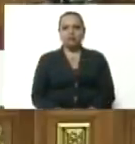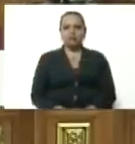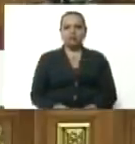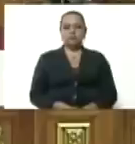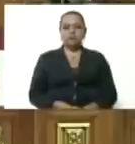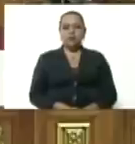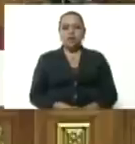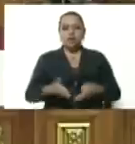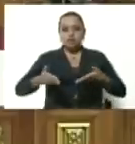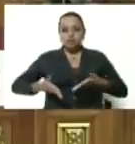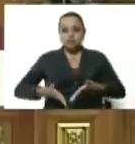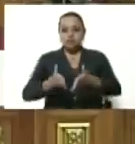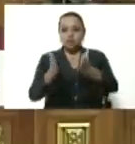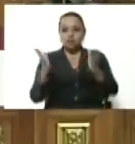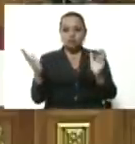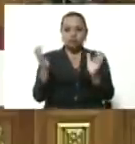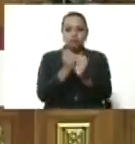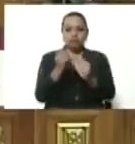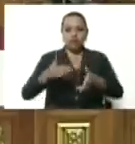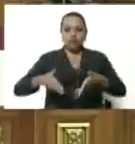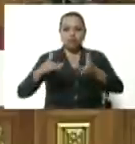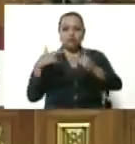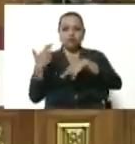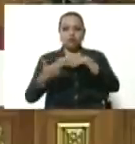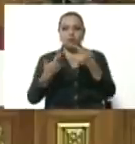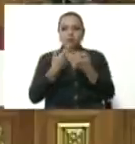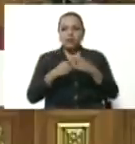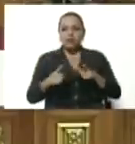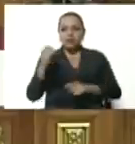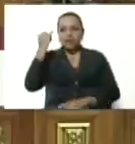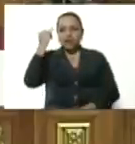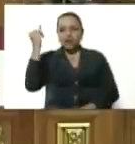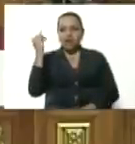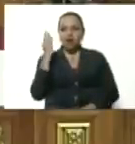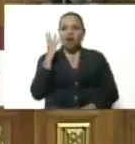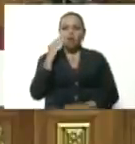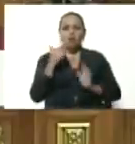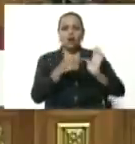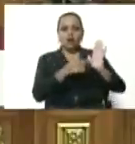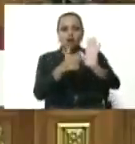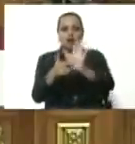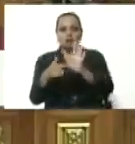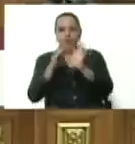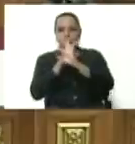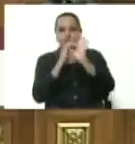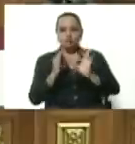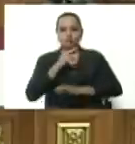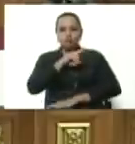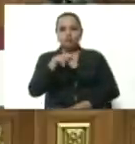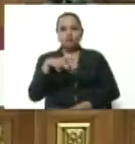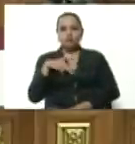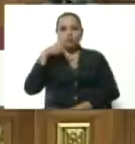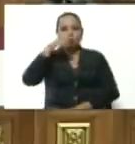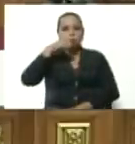Seguiremos avanzando por el camino de la revolución. Pero lo ideal, como ejemplo, como modelo para nuestro